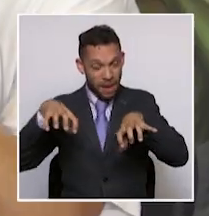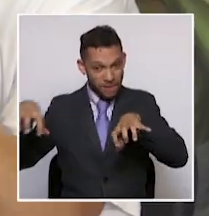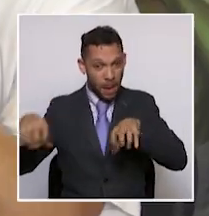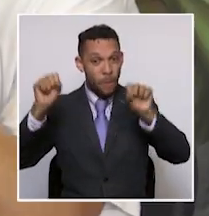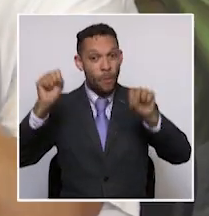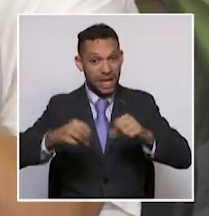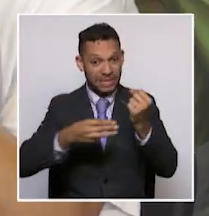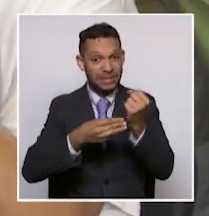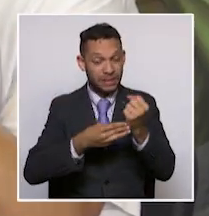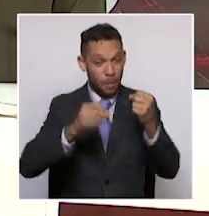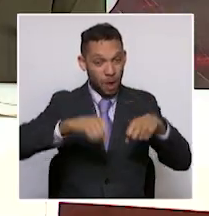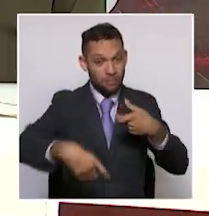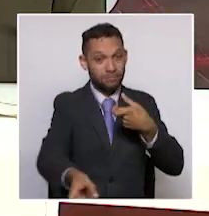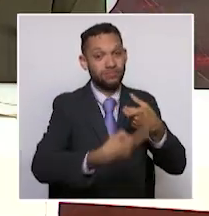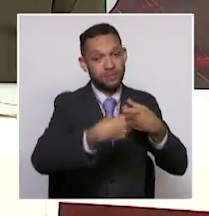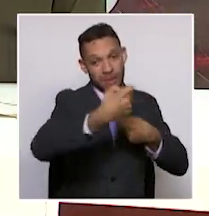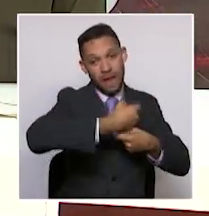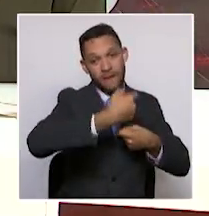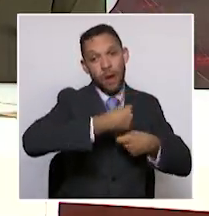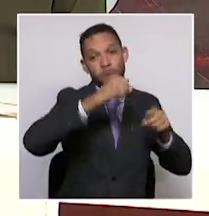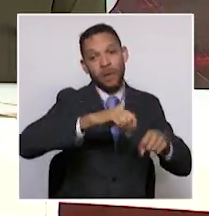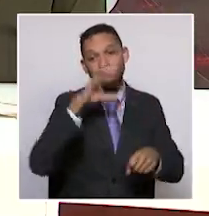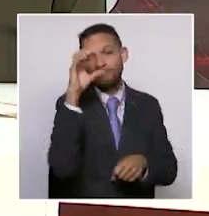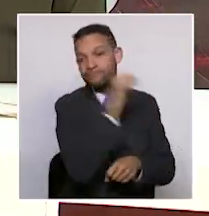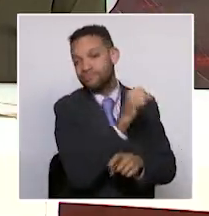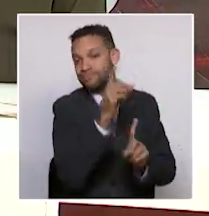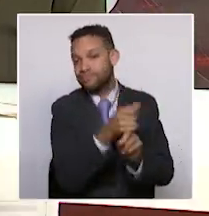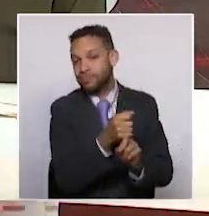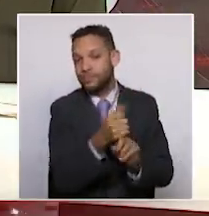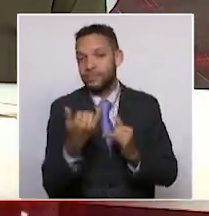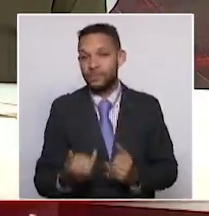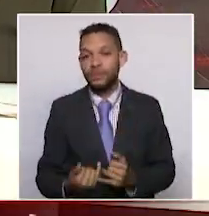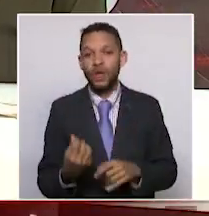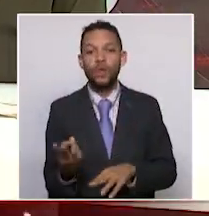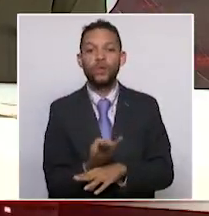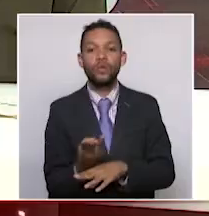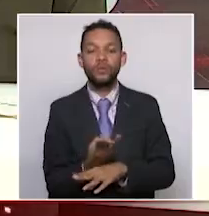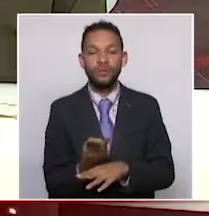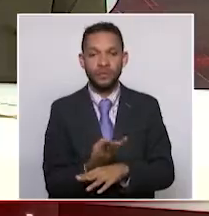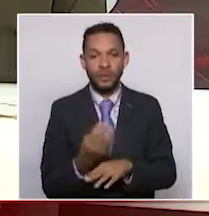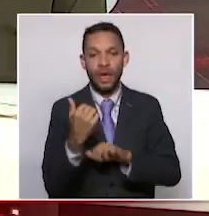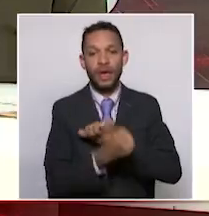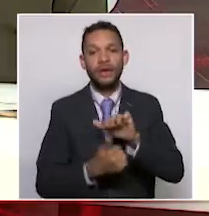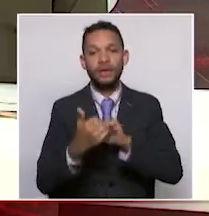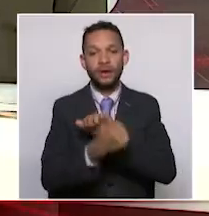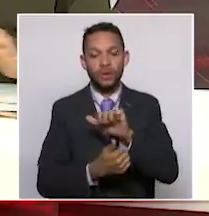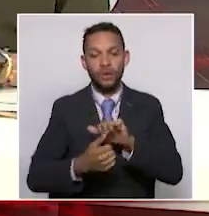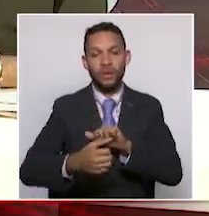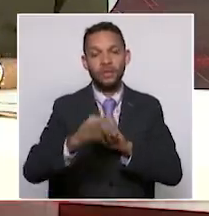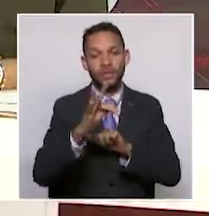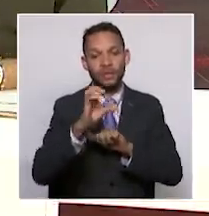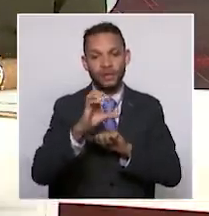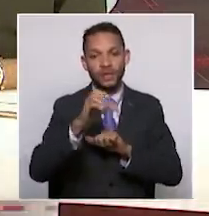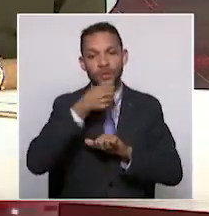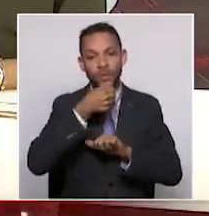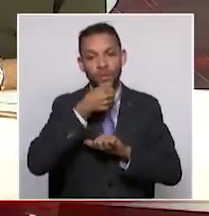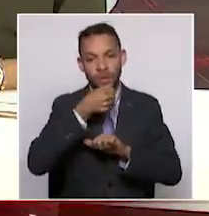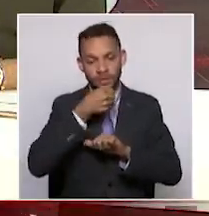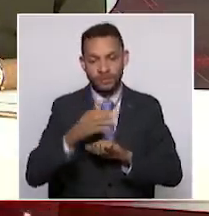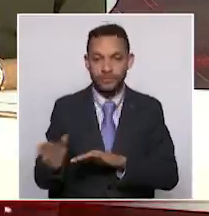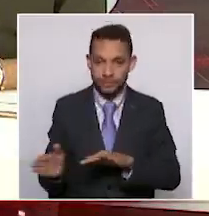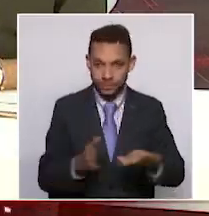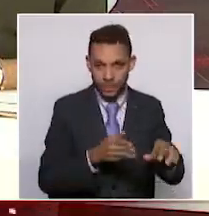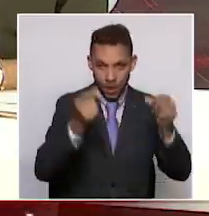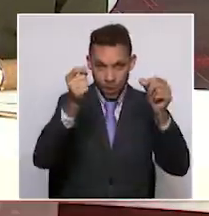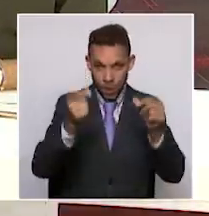irá hasta el 13 de noviembre. Recuerde seguirnos a través de nuestras redes sociales como @TCNoticiasEje. Y continuando con información económica,